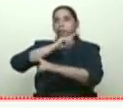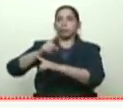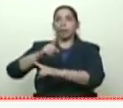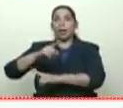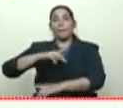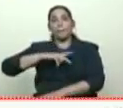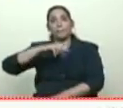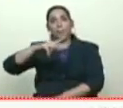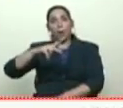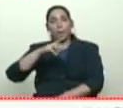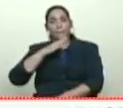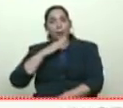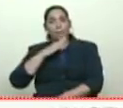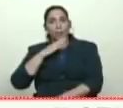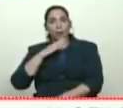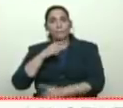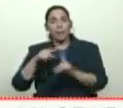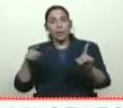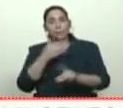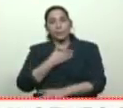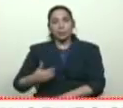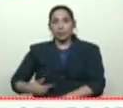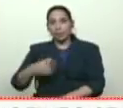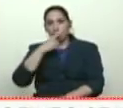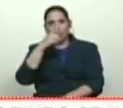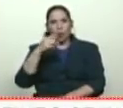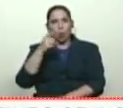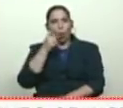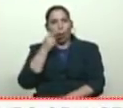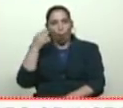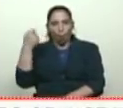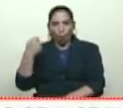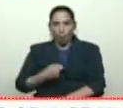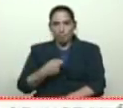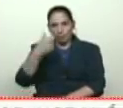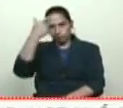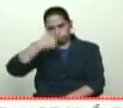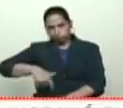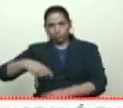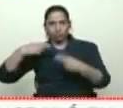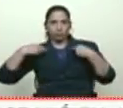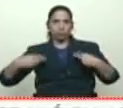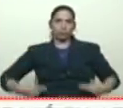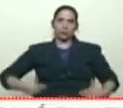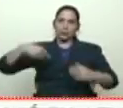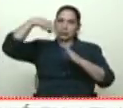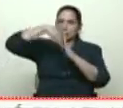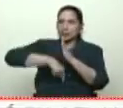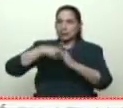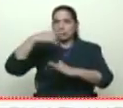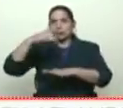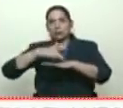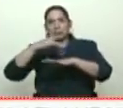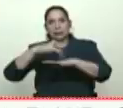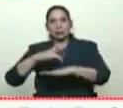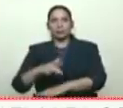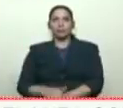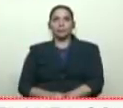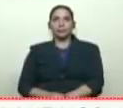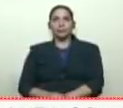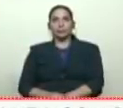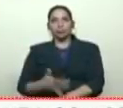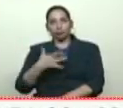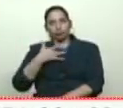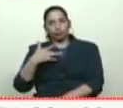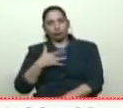pasa aquí es que el presidente Maduro es un hombre humanista, de una profunda sensibilidad y tiene